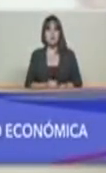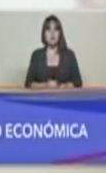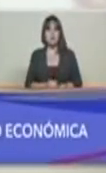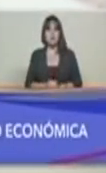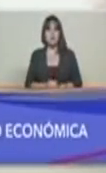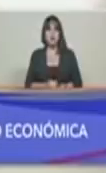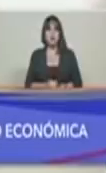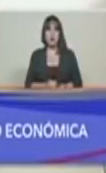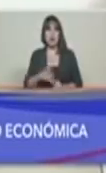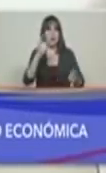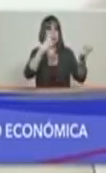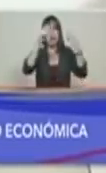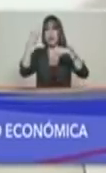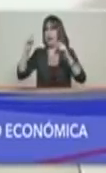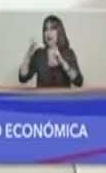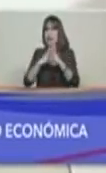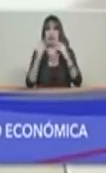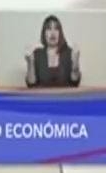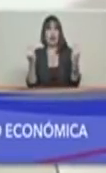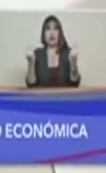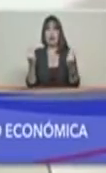y vendieron todo.